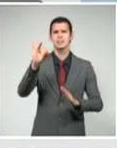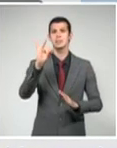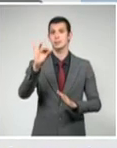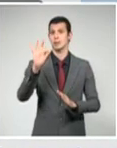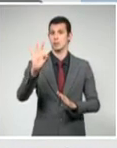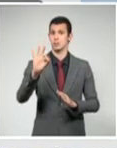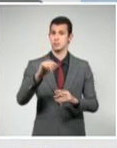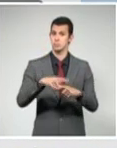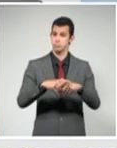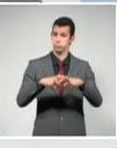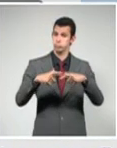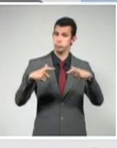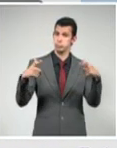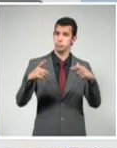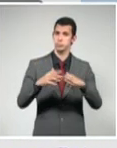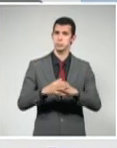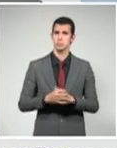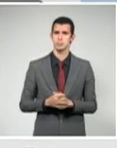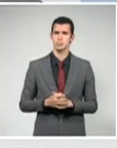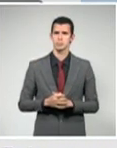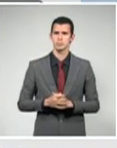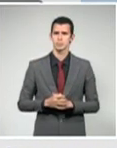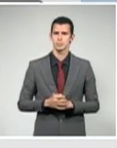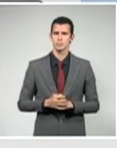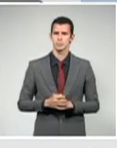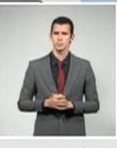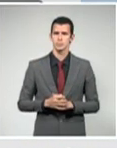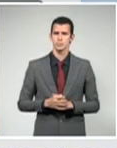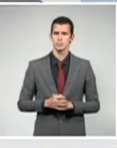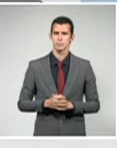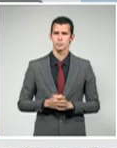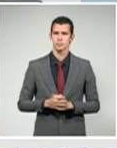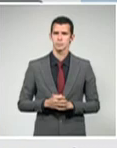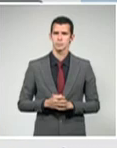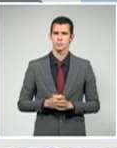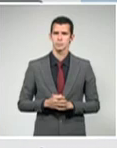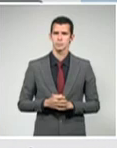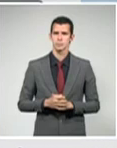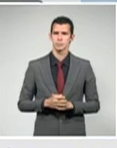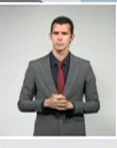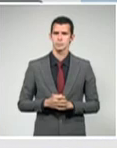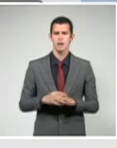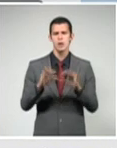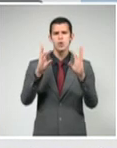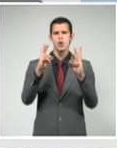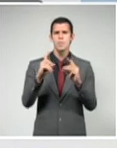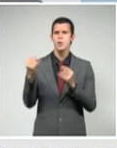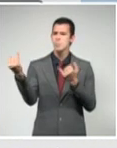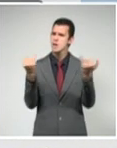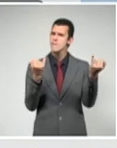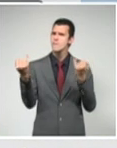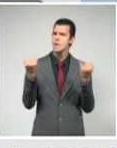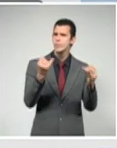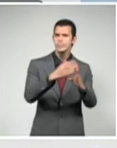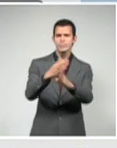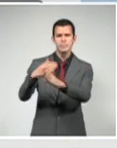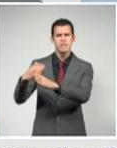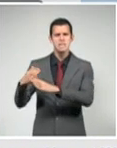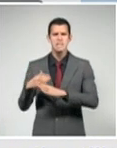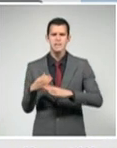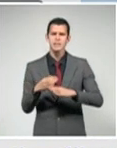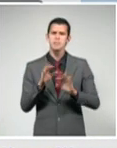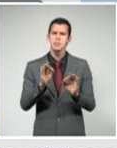123.152.678. Esto es con el informe de 190 países y 29 territorios que son los que han ido diagnosticando